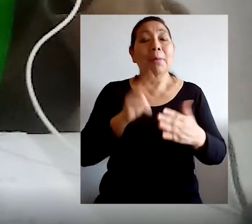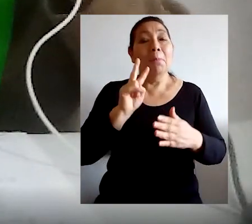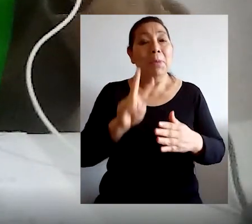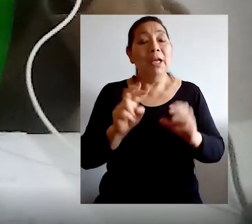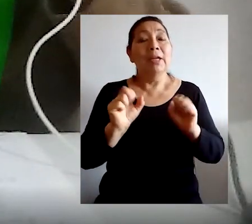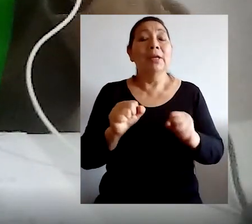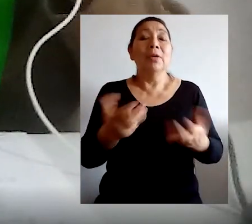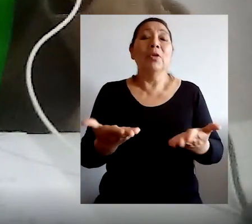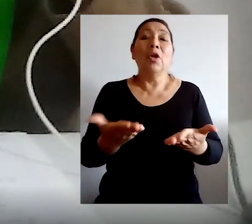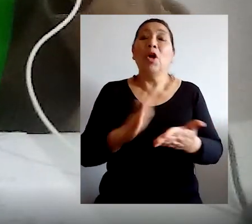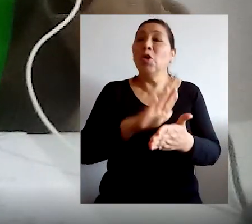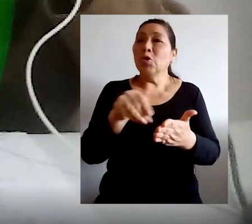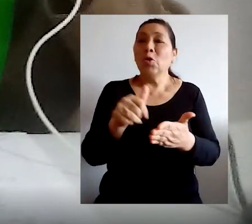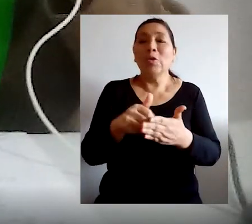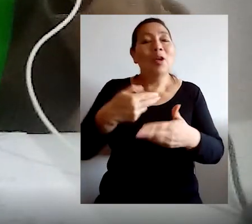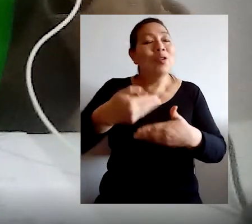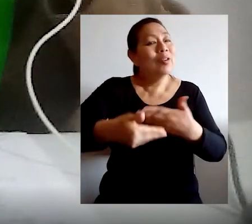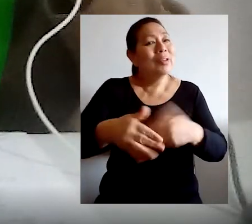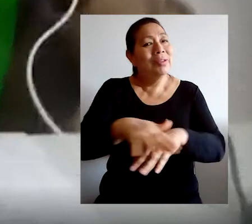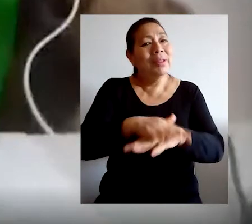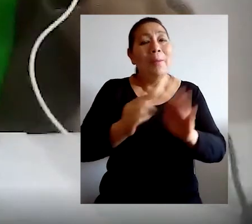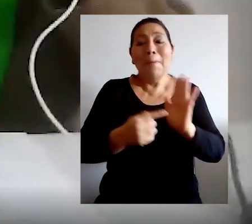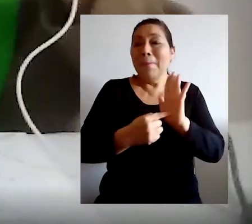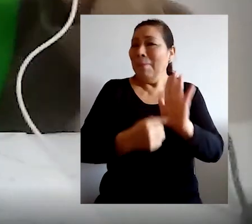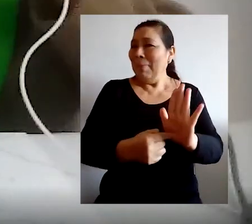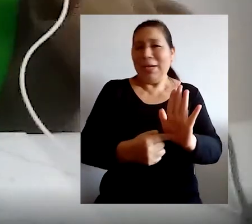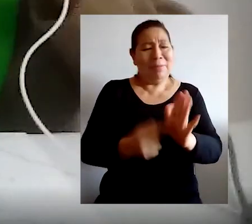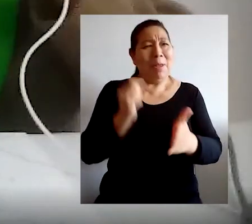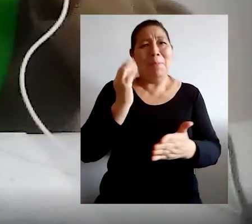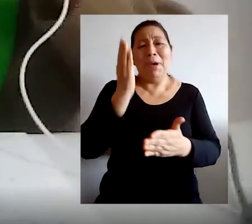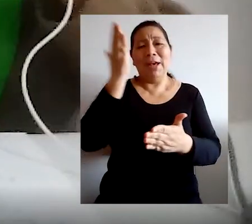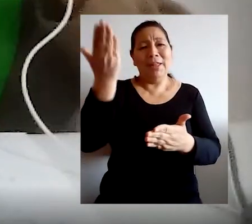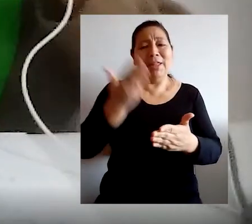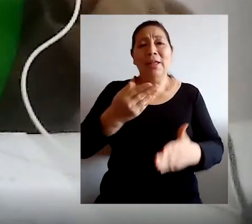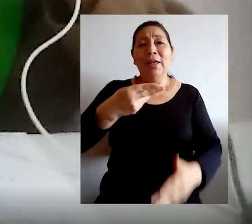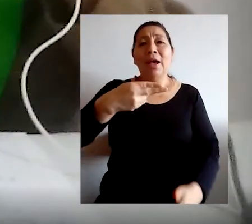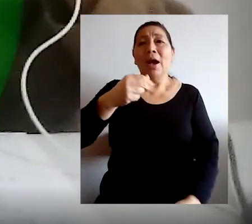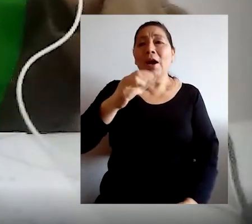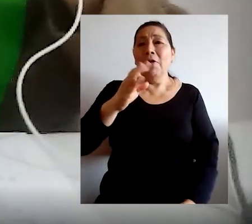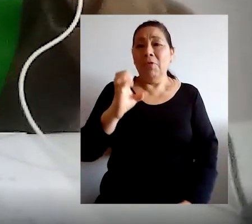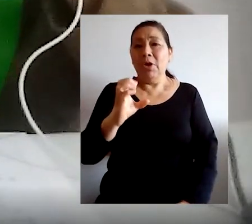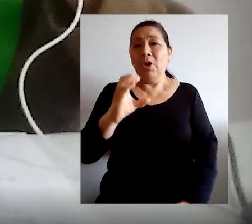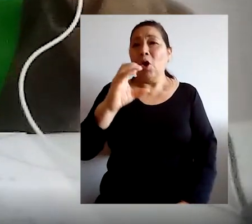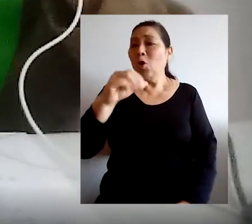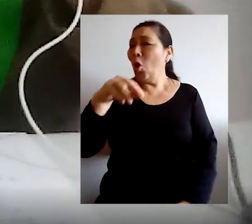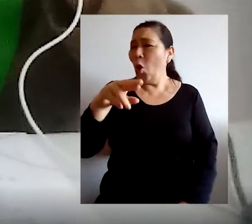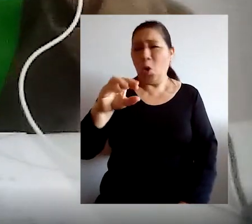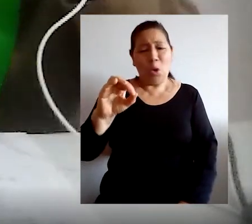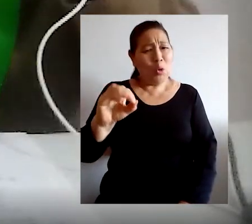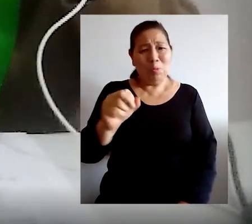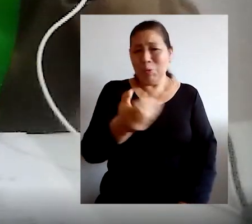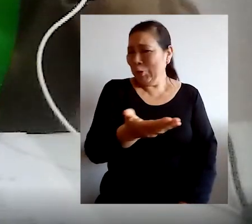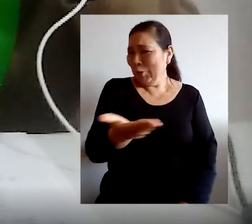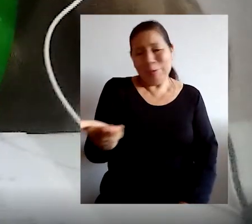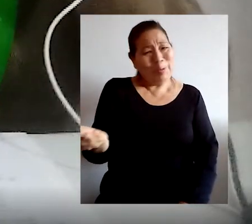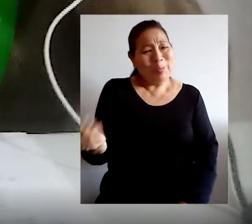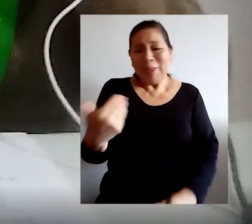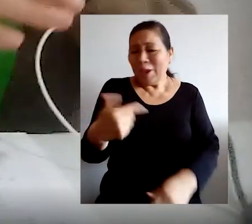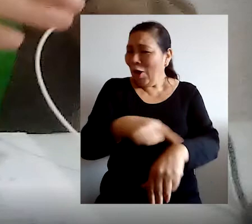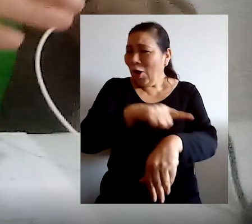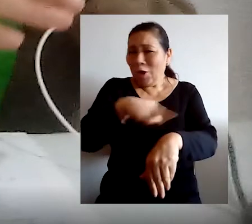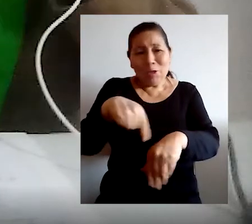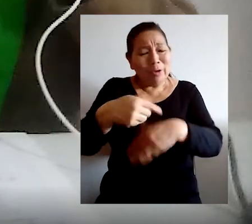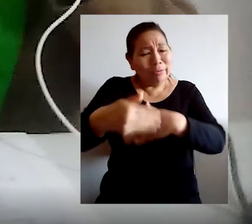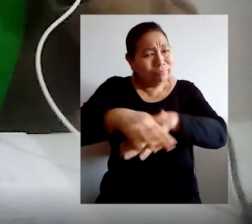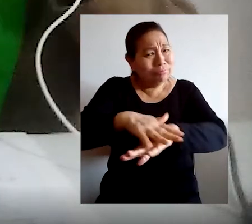y que se declare en todo caso la improcedencia de la presente demanda de habeas corpus, puesto que en todo momento, señores magistrados, a lo largo de